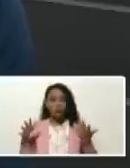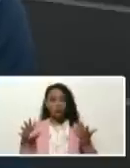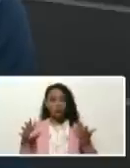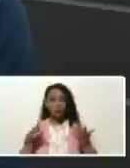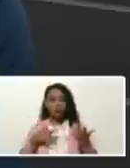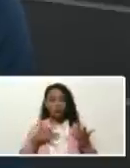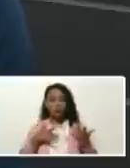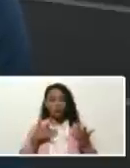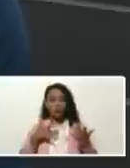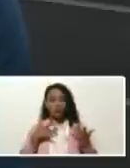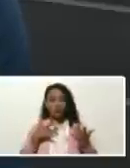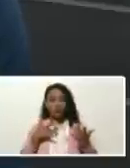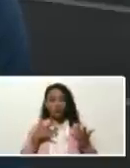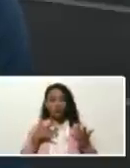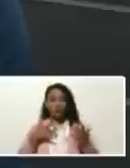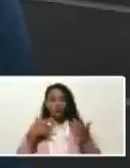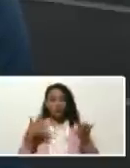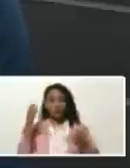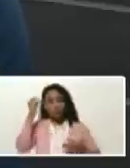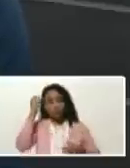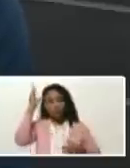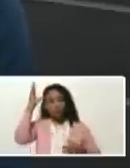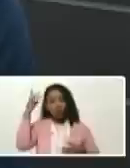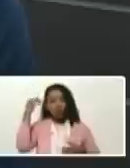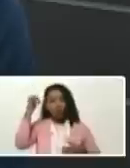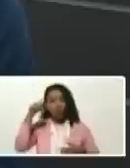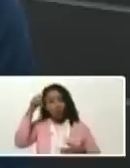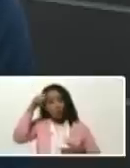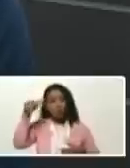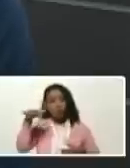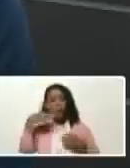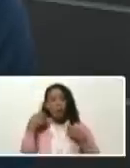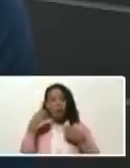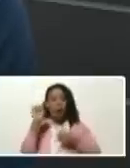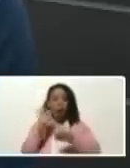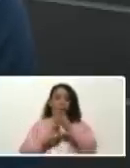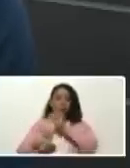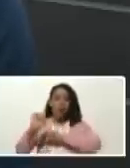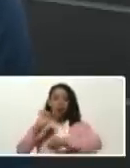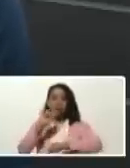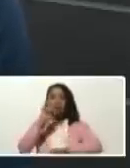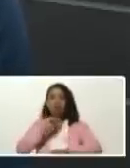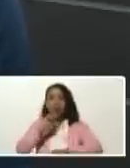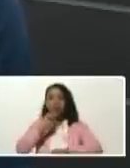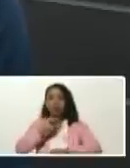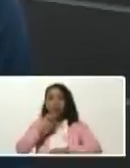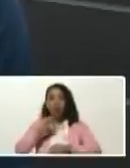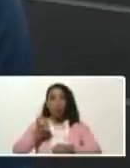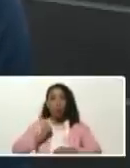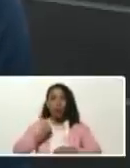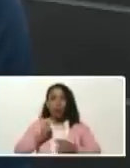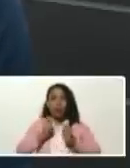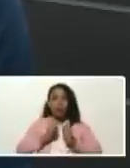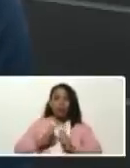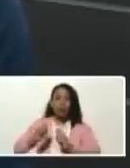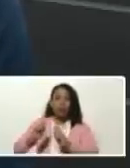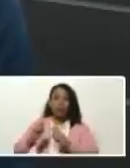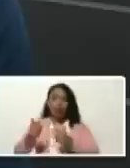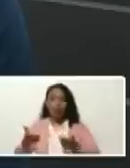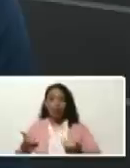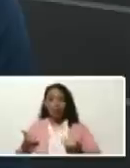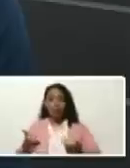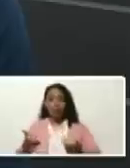sensatez la que tiene este pueblo para defenderse y resistir a cualquier intento de